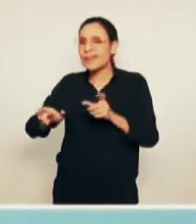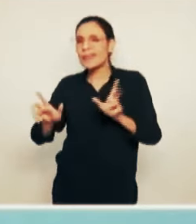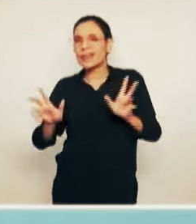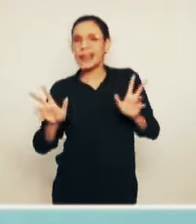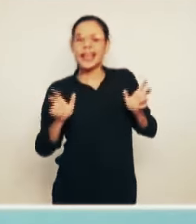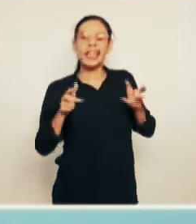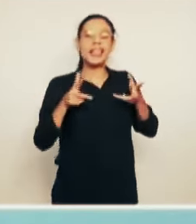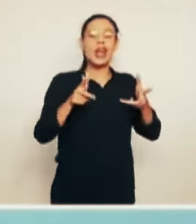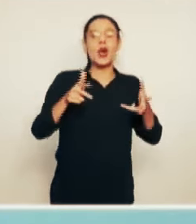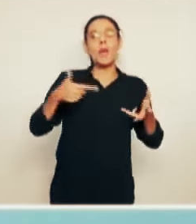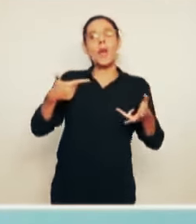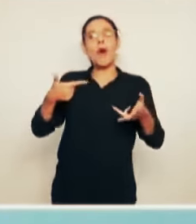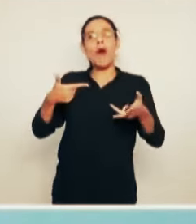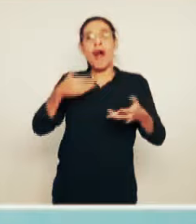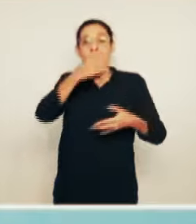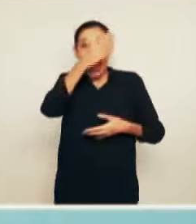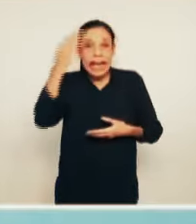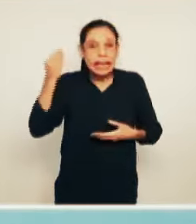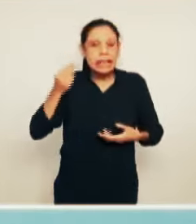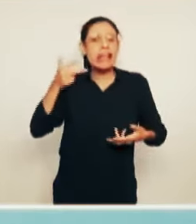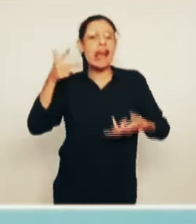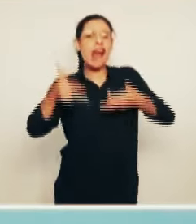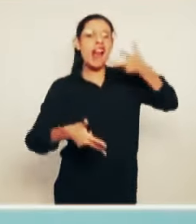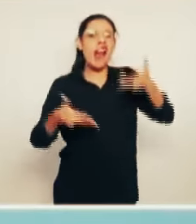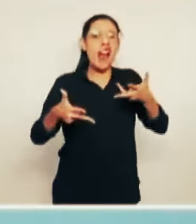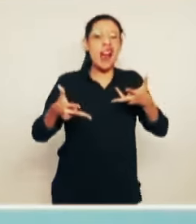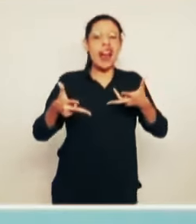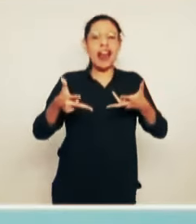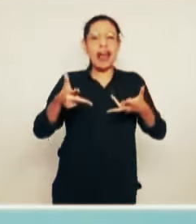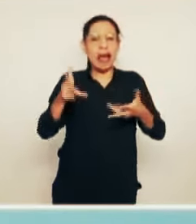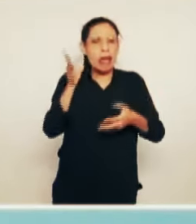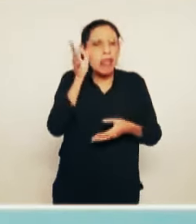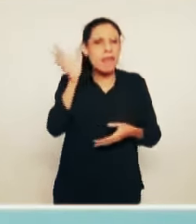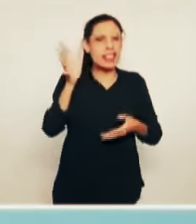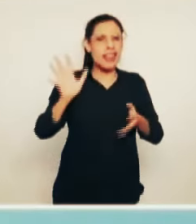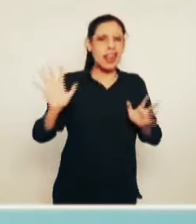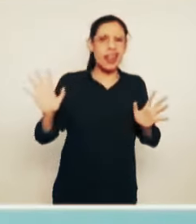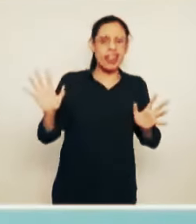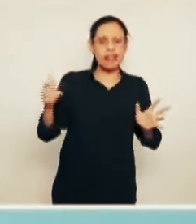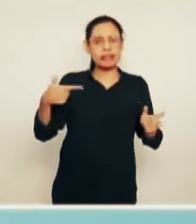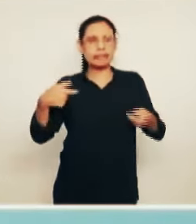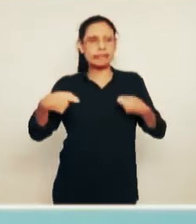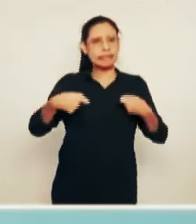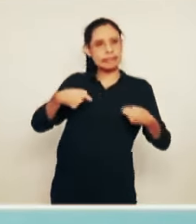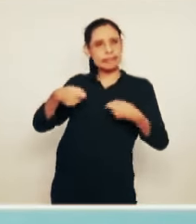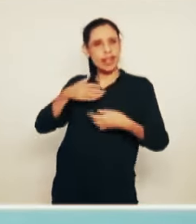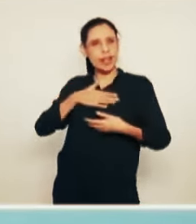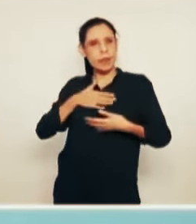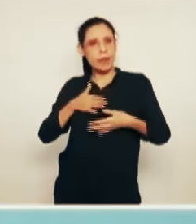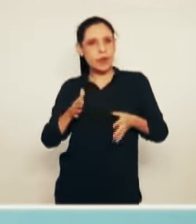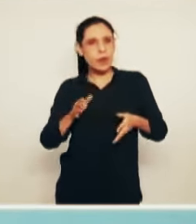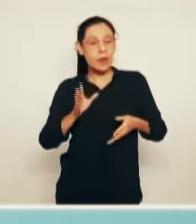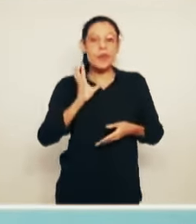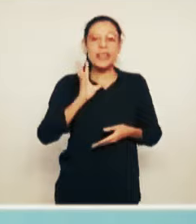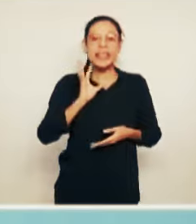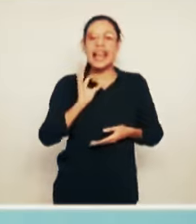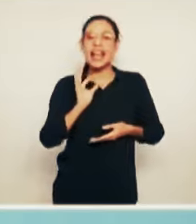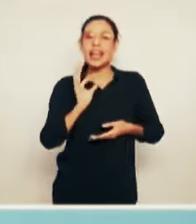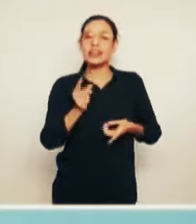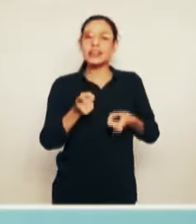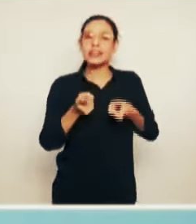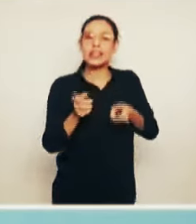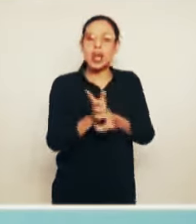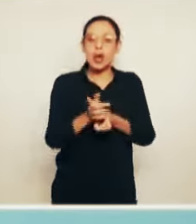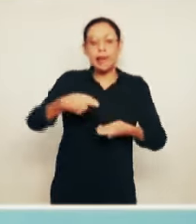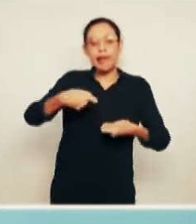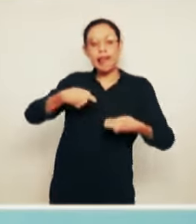de Cristina. La intensidad de Cristina. O sea que había que... En